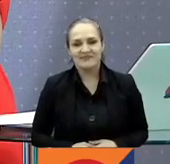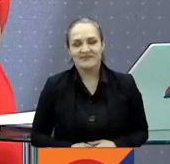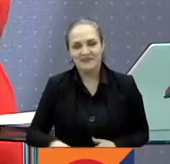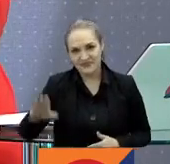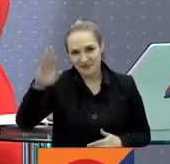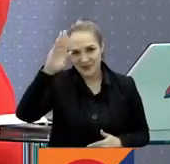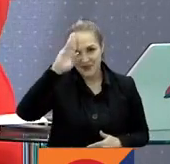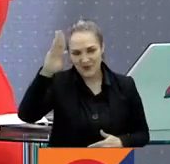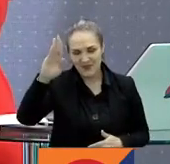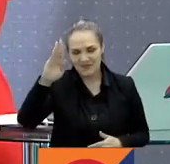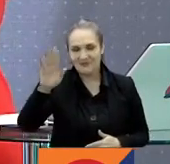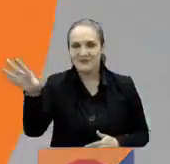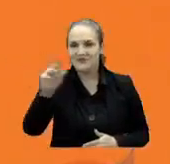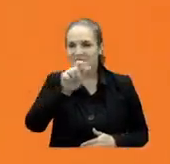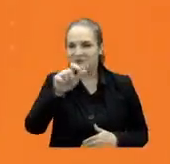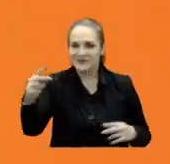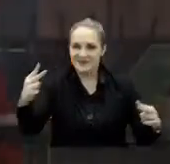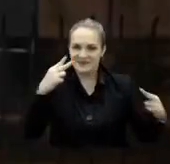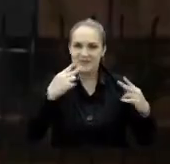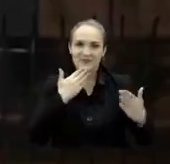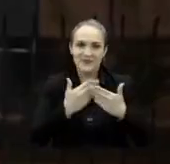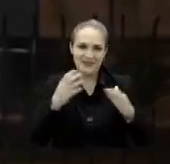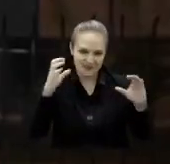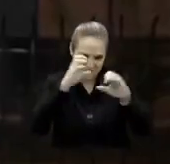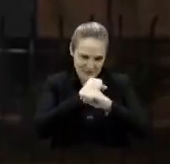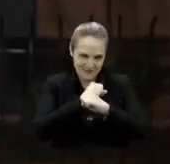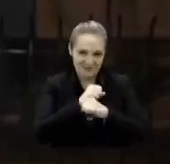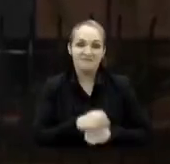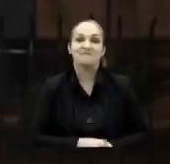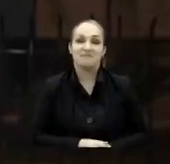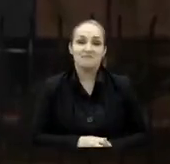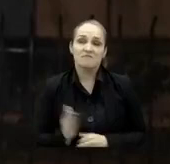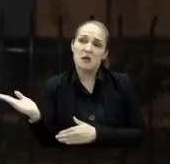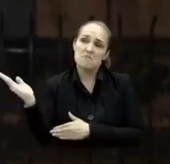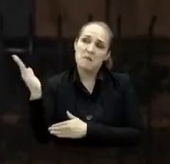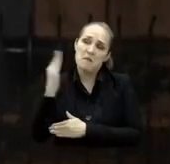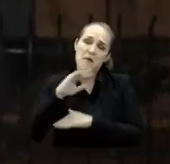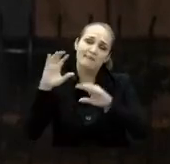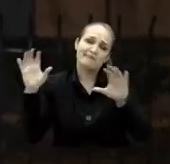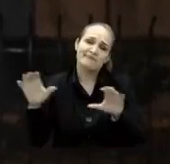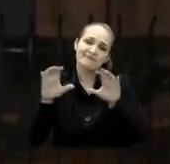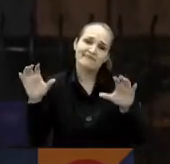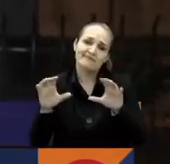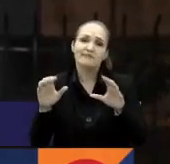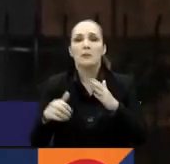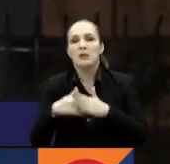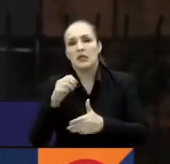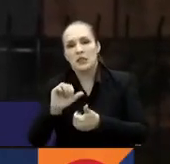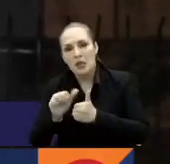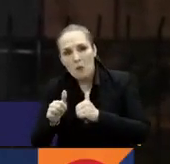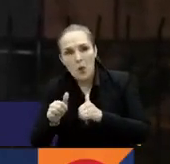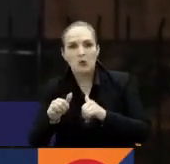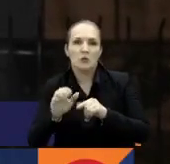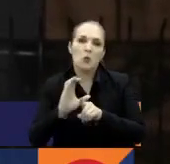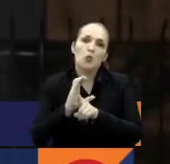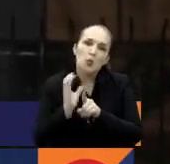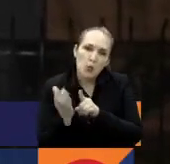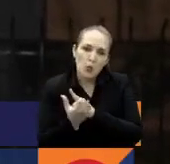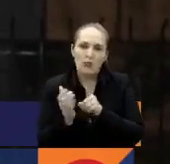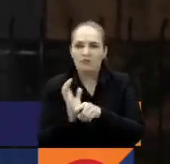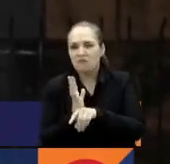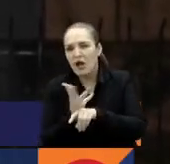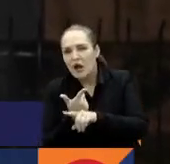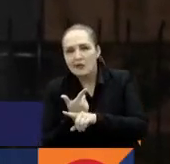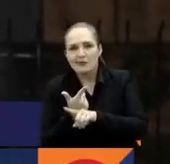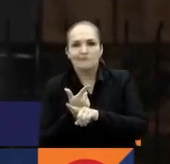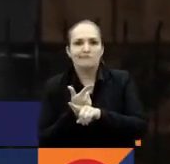Hola, Damaris y televidente, muy buenas noches. Como usted lo dice, con una serie de actividades, inició con temas deportivos, temas culturales, un recorrido por